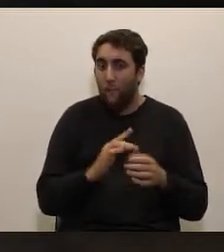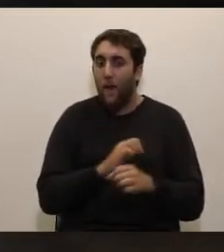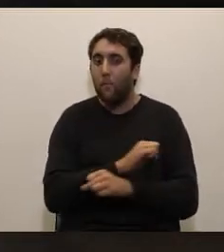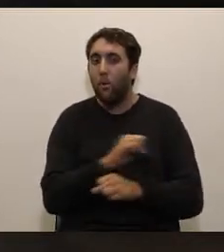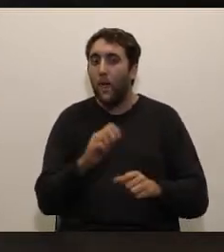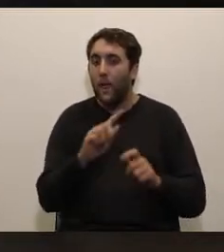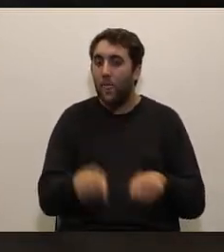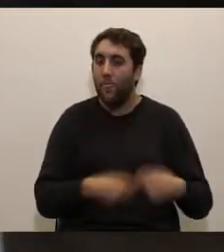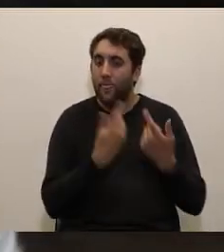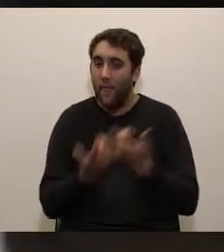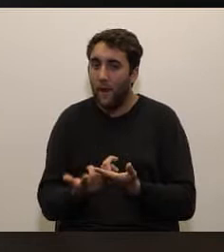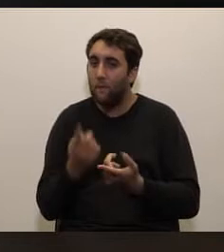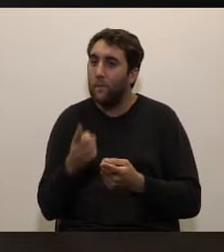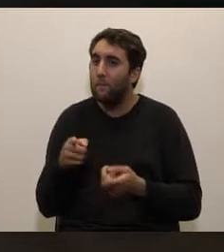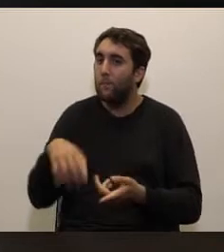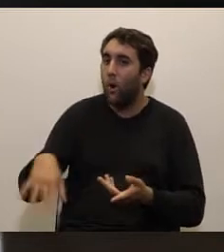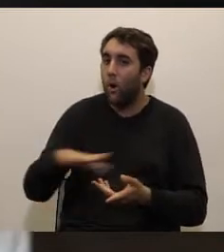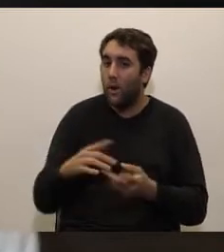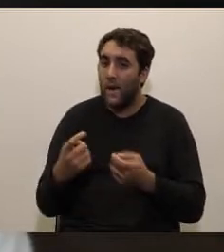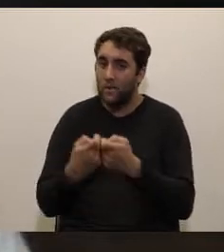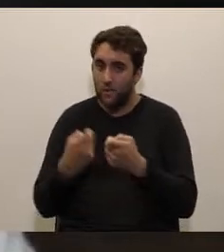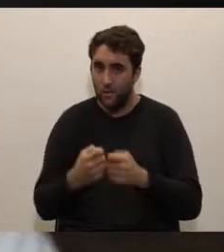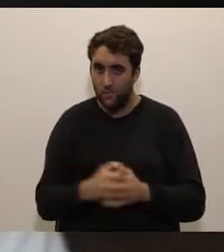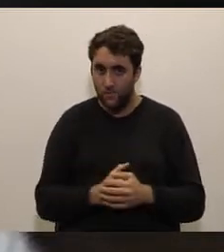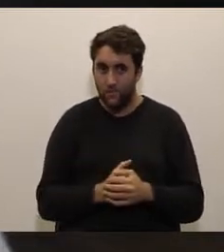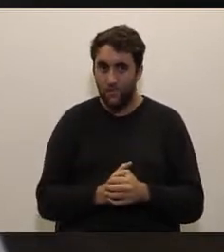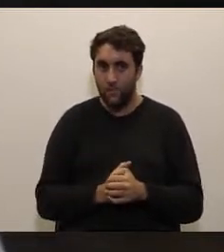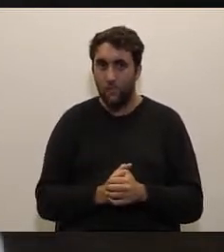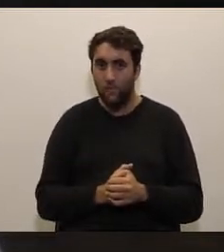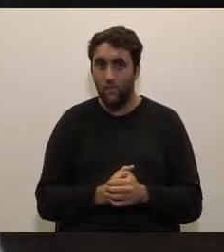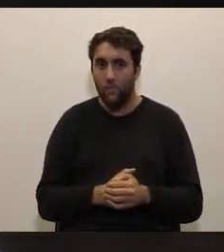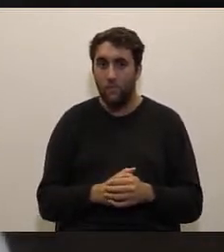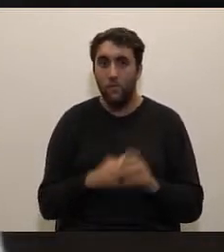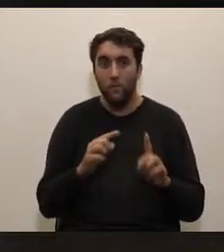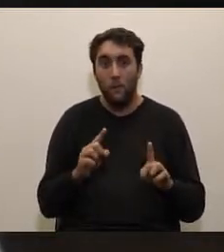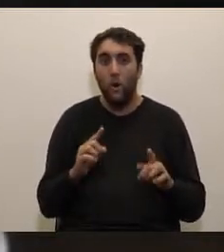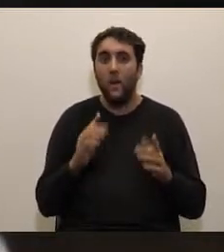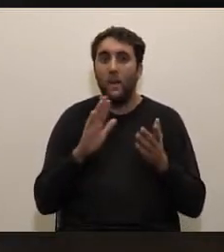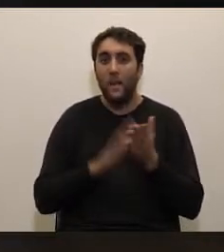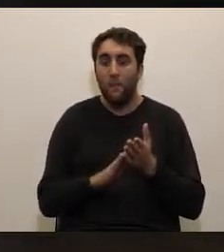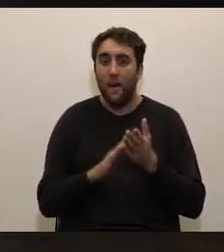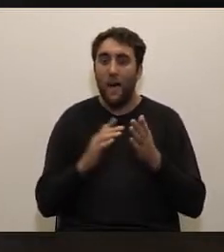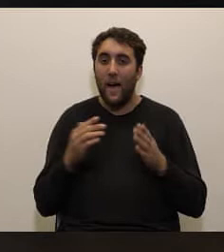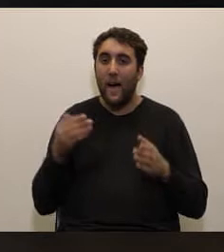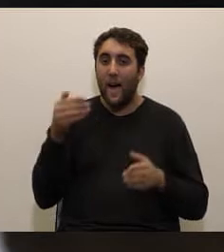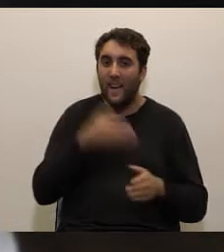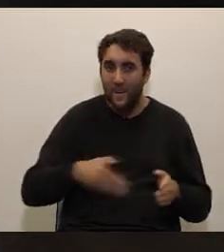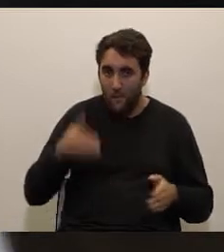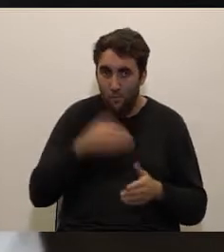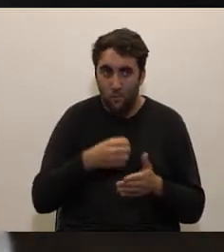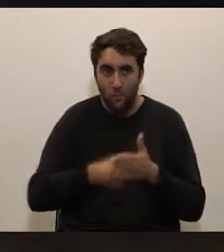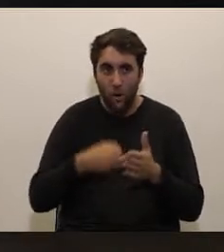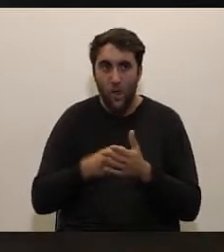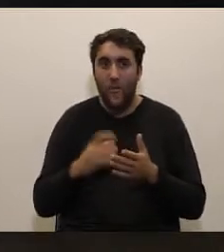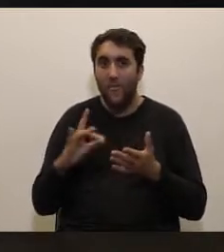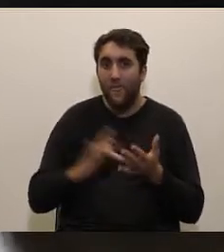fines que tenga la organización de uno. De hecho, el término activismo digital yo creo que es muy útil para ilustrar, pero en